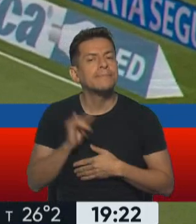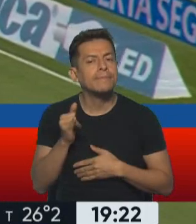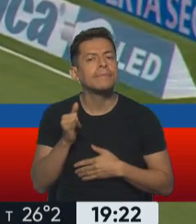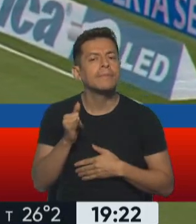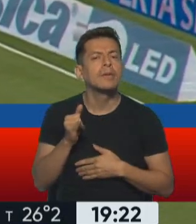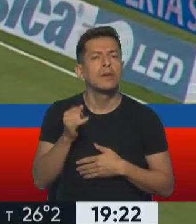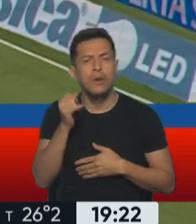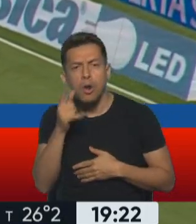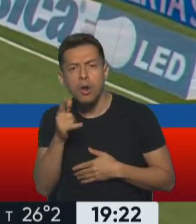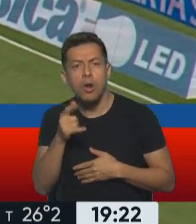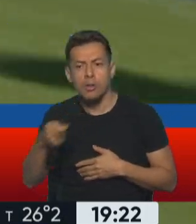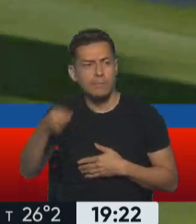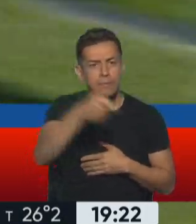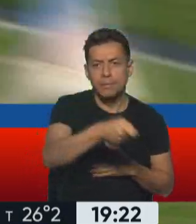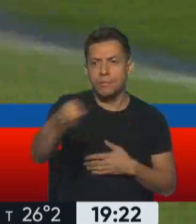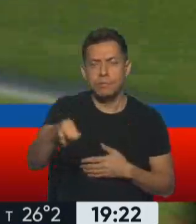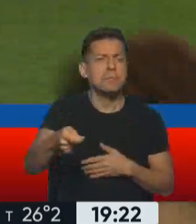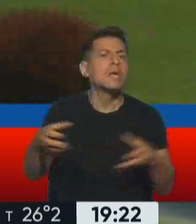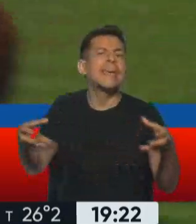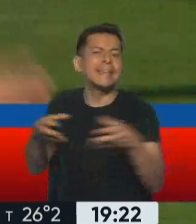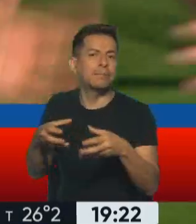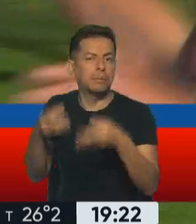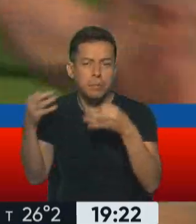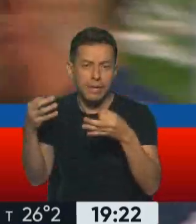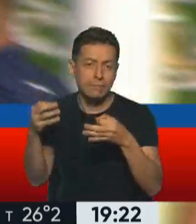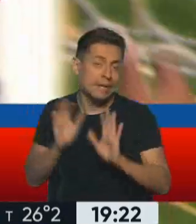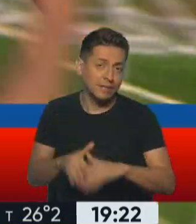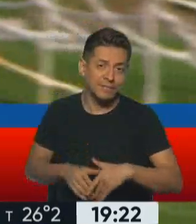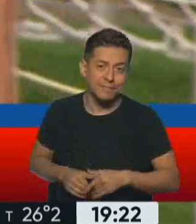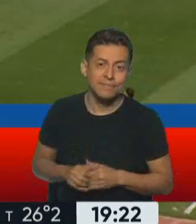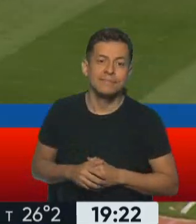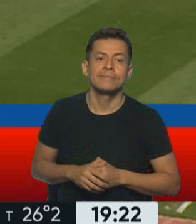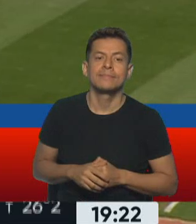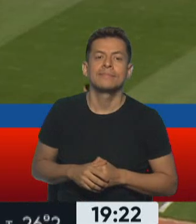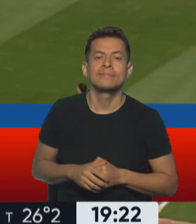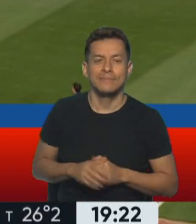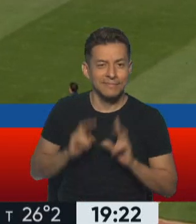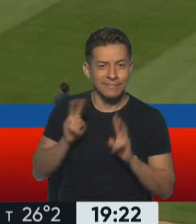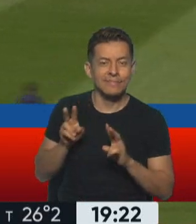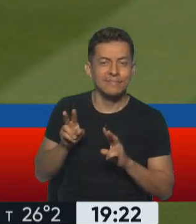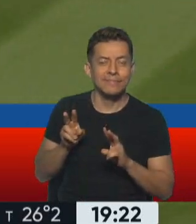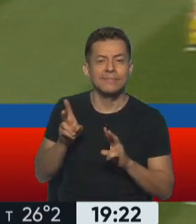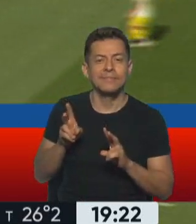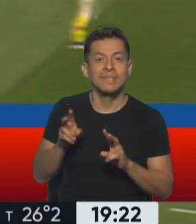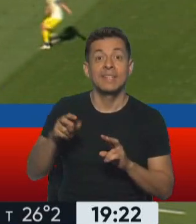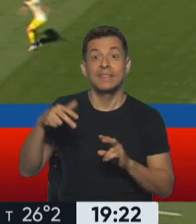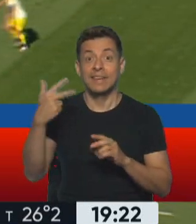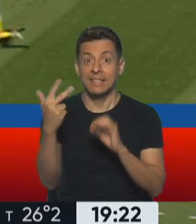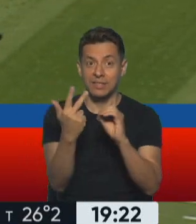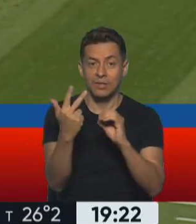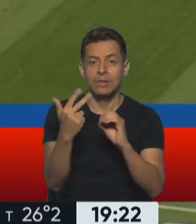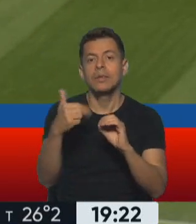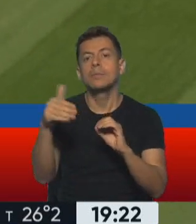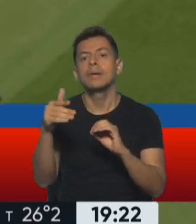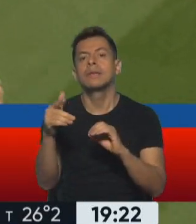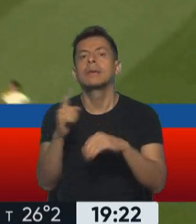los goles del resto de sus compañeros es un equipo esta es una realidad aquí justamente para rubricar el 3 a 0 después llegaría el